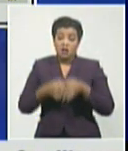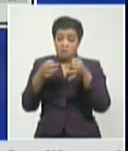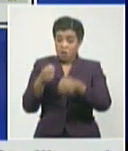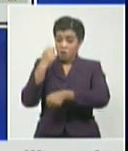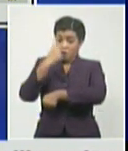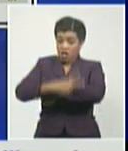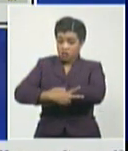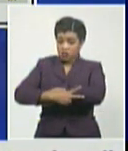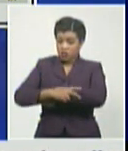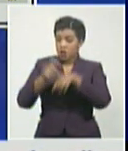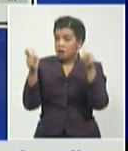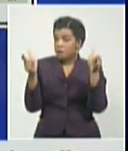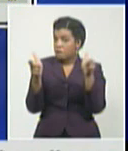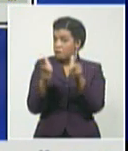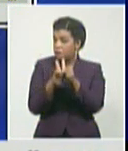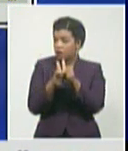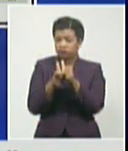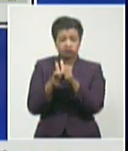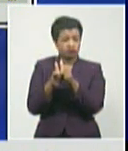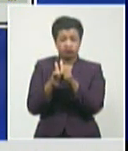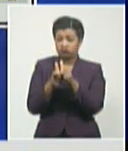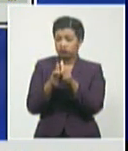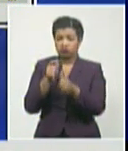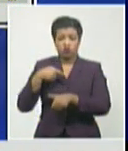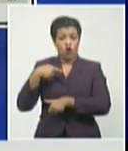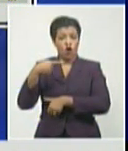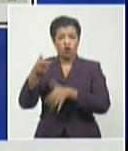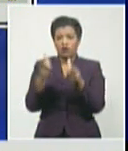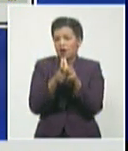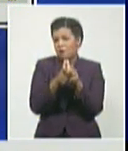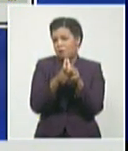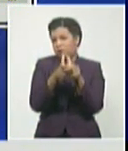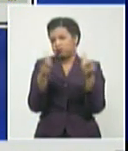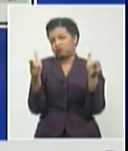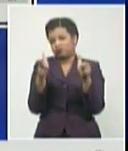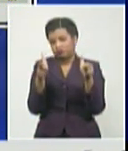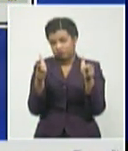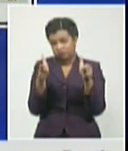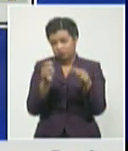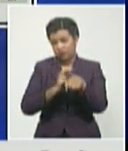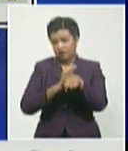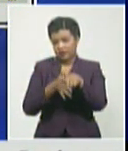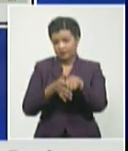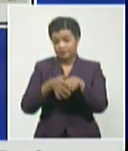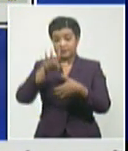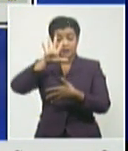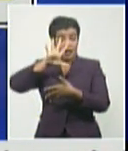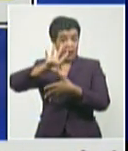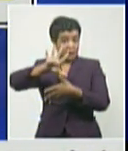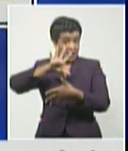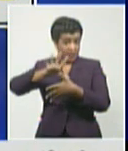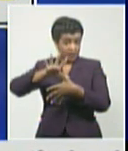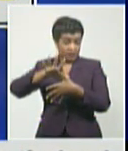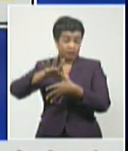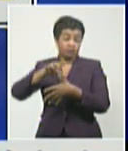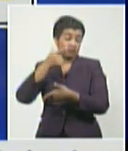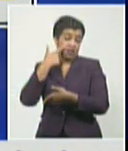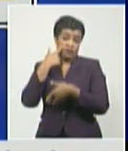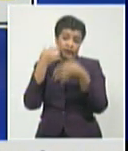los días se confirmó un número importante en nuestra radio como es natural